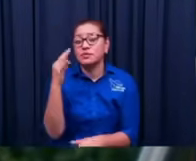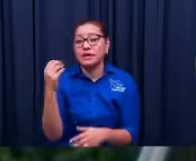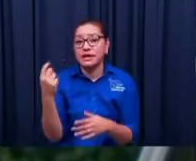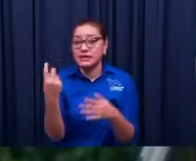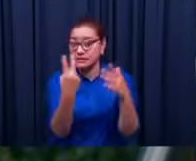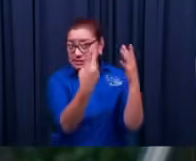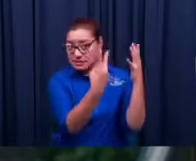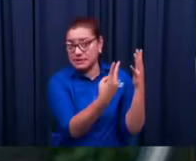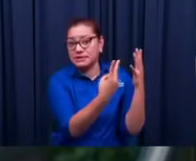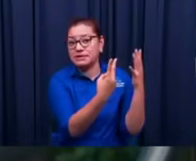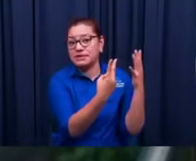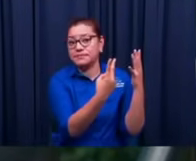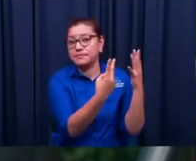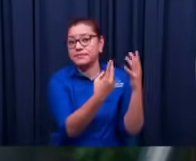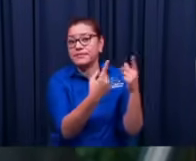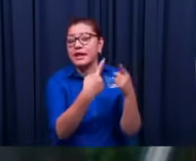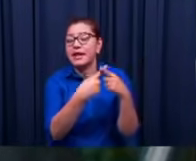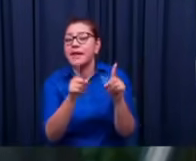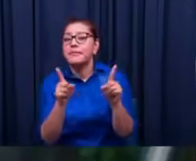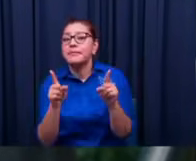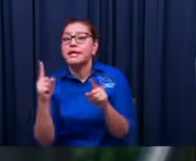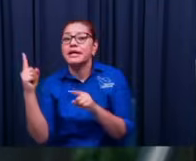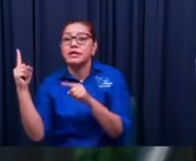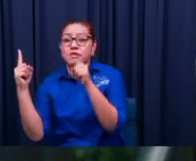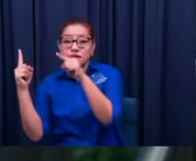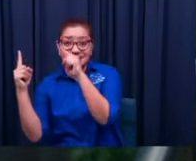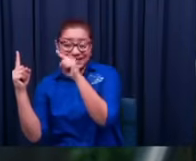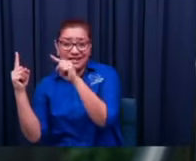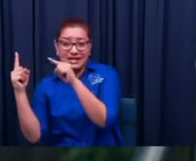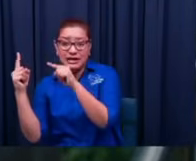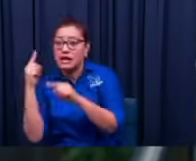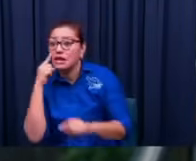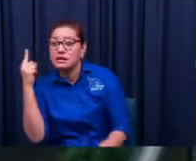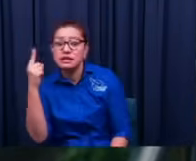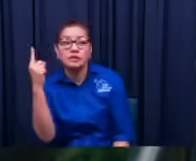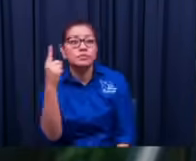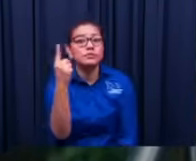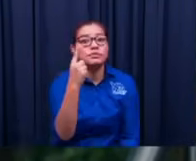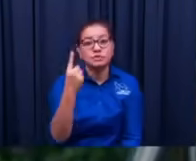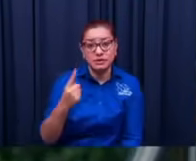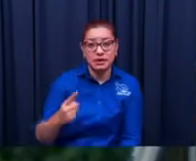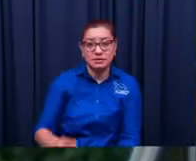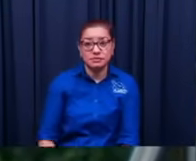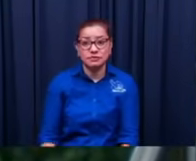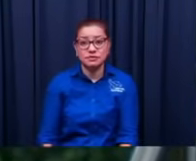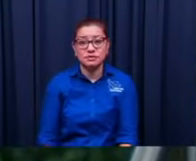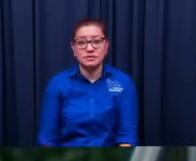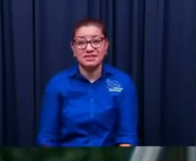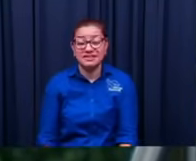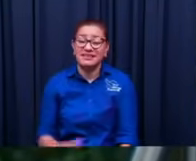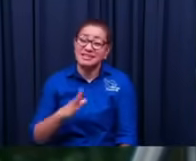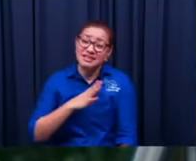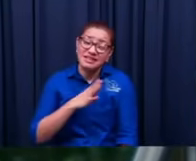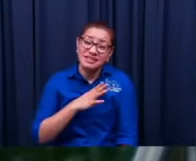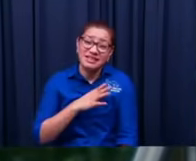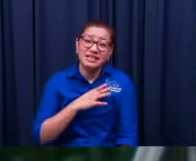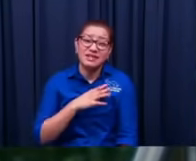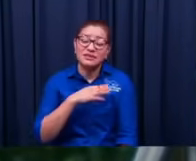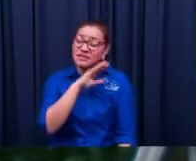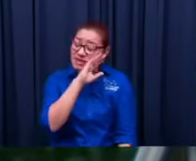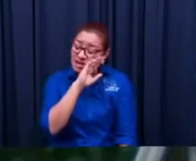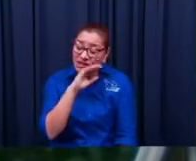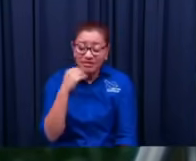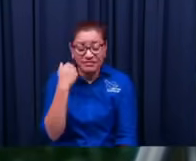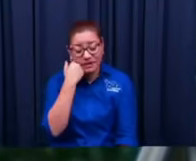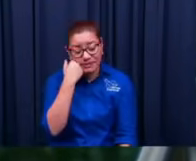Pero pongamos este caso, si él es así picaflor, ¿no será que se va a conseguir una su enfermedad de transmisión